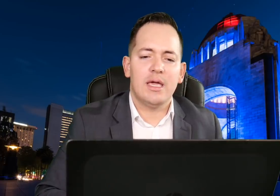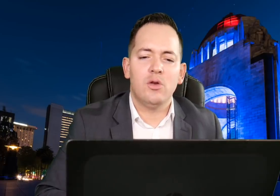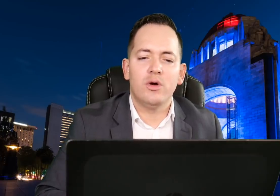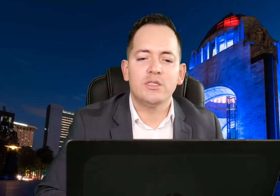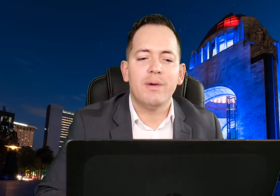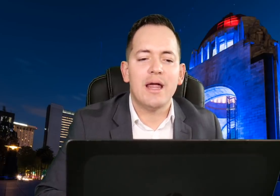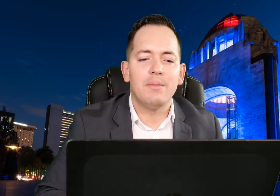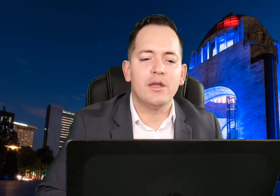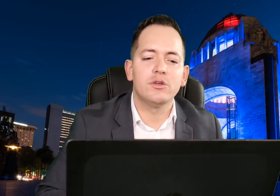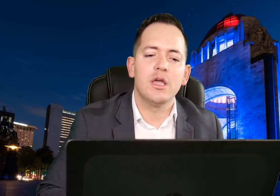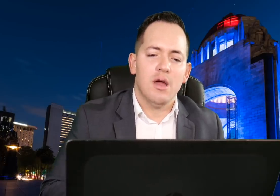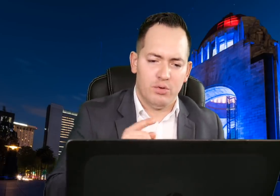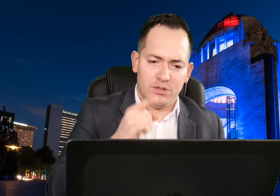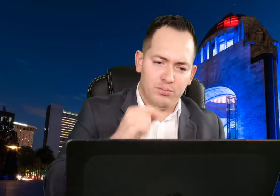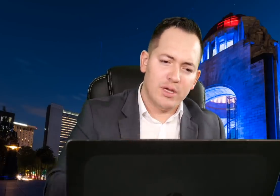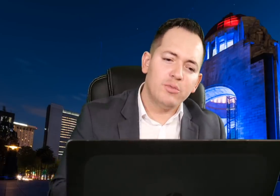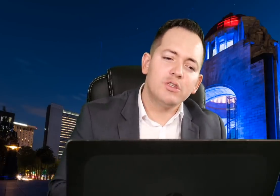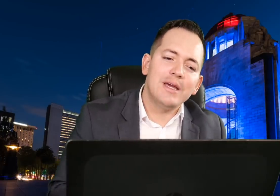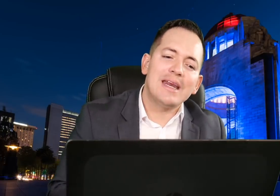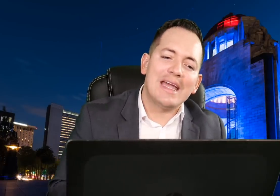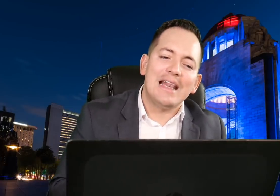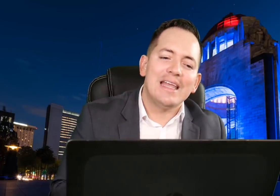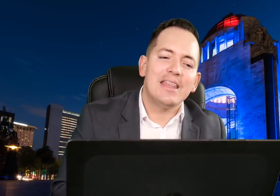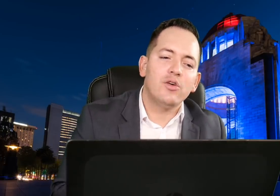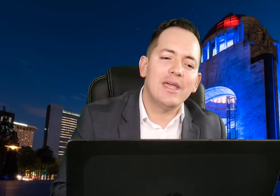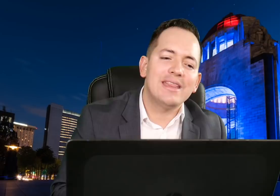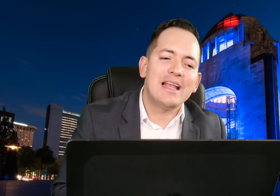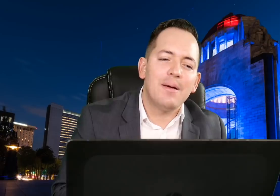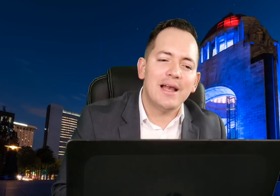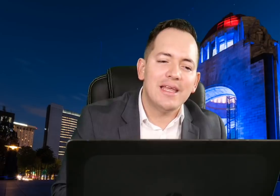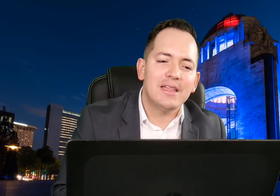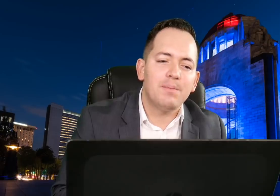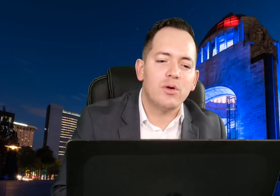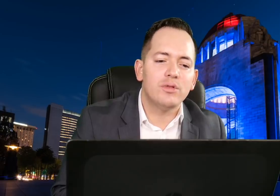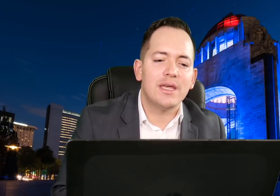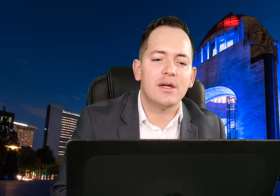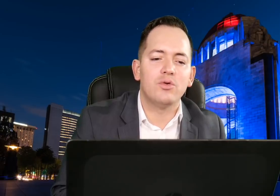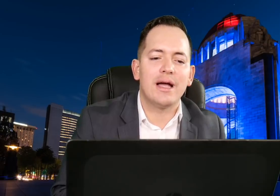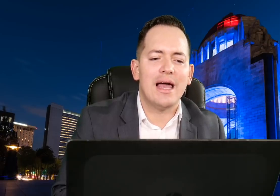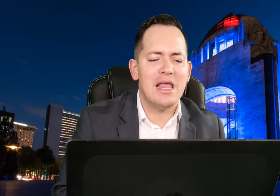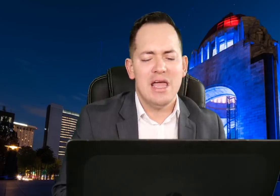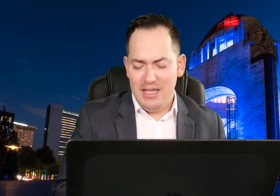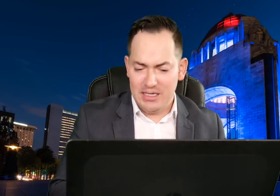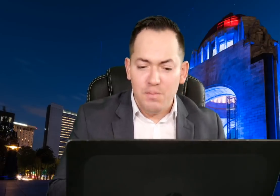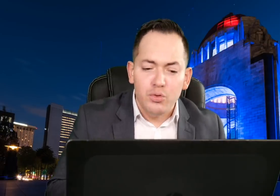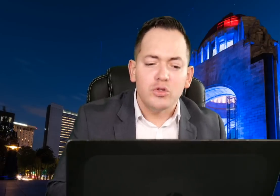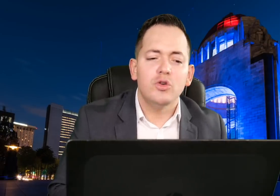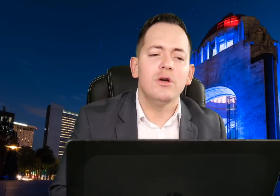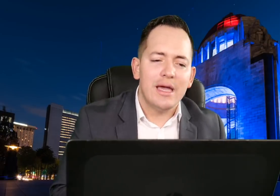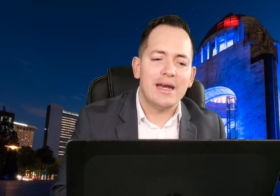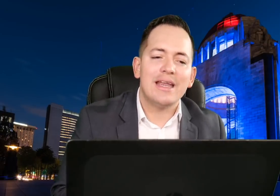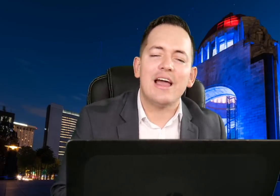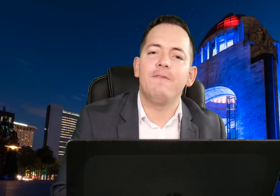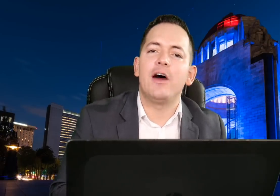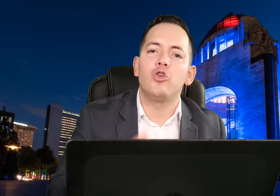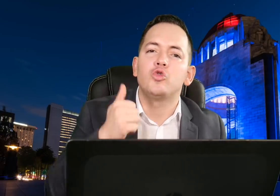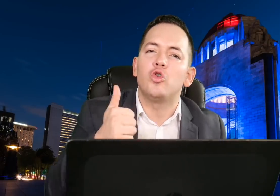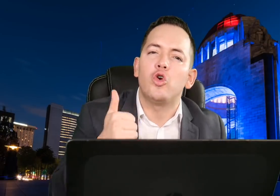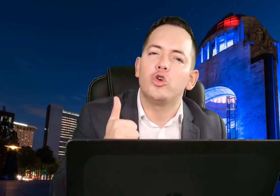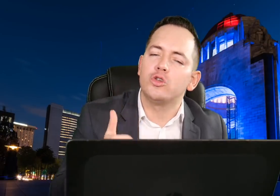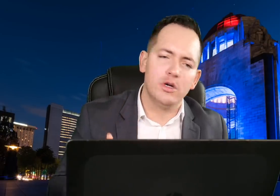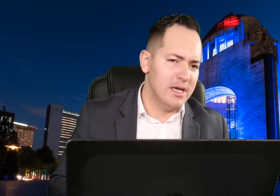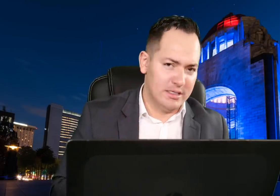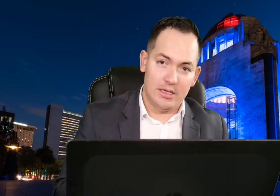y no es para menos pues podemos ver que el día de hoy ante la valiente pregunta de juncal se puso enrique alfaro